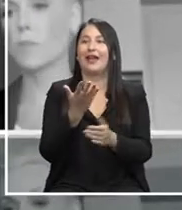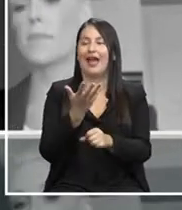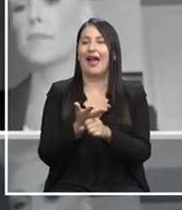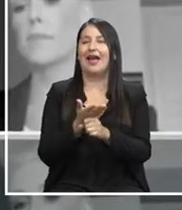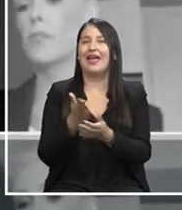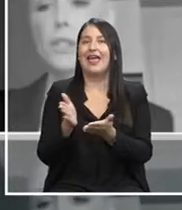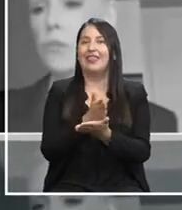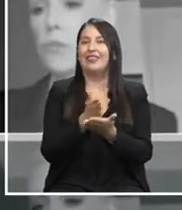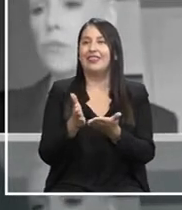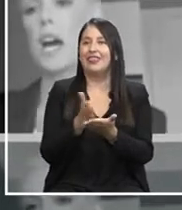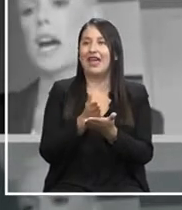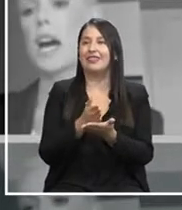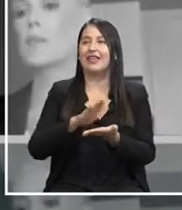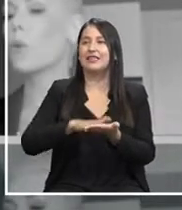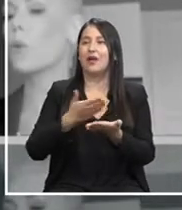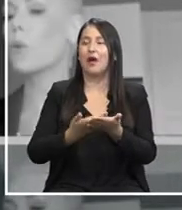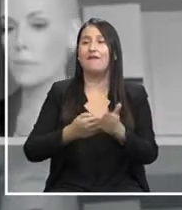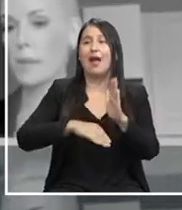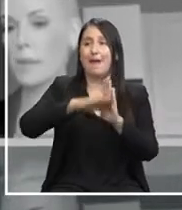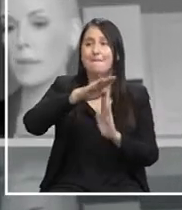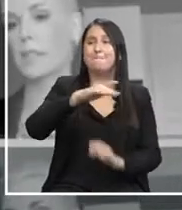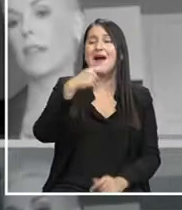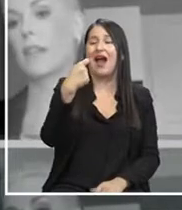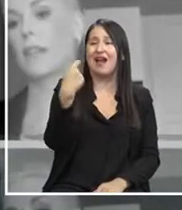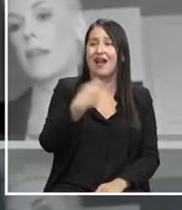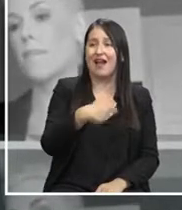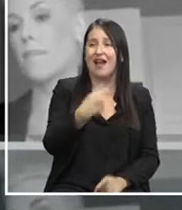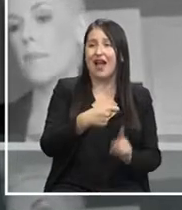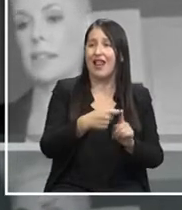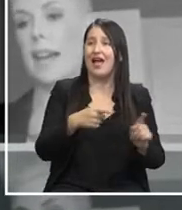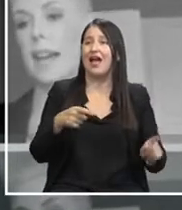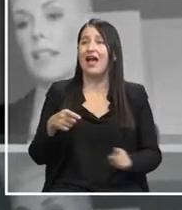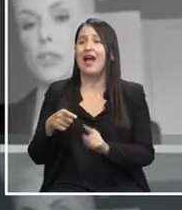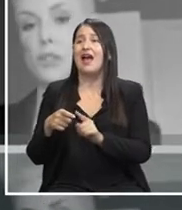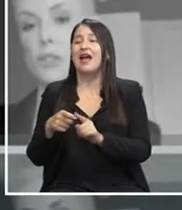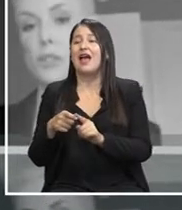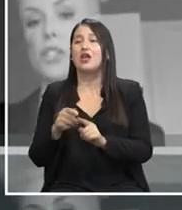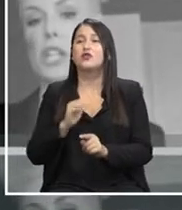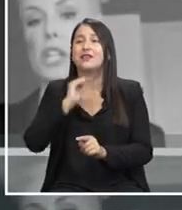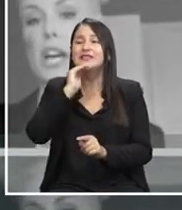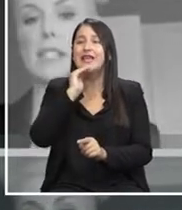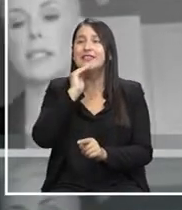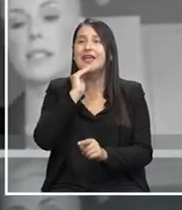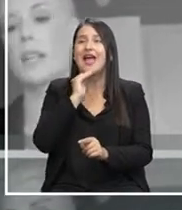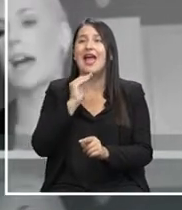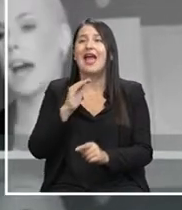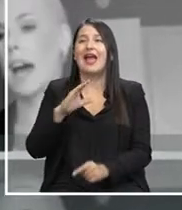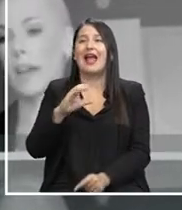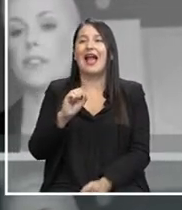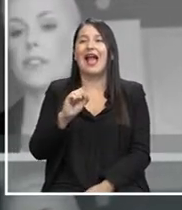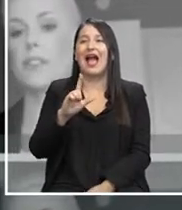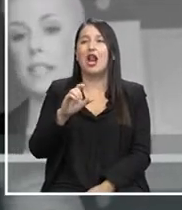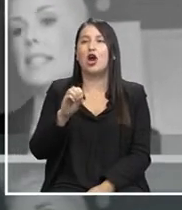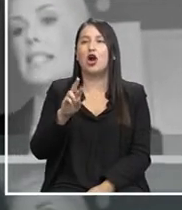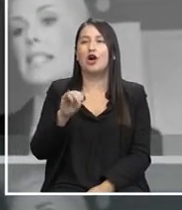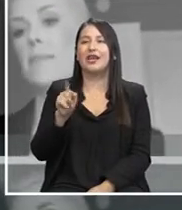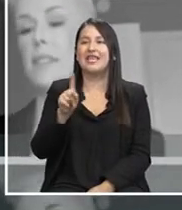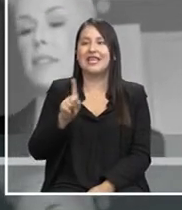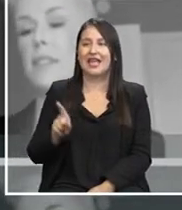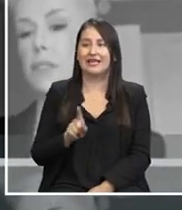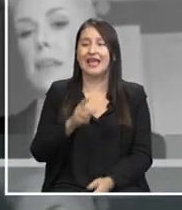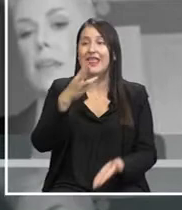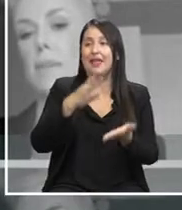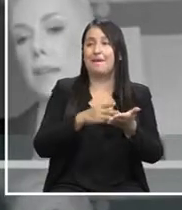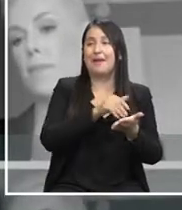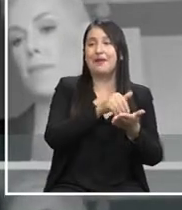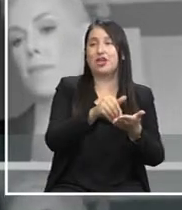de 3 a 4 veces más caras que una dieta básica suficiente en calorías. Y se estima que hay 3 mil millones de personas